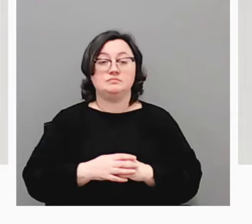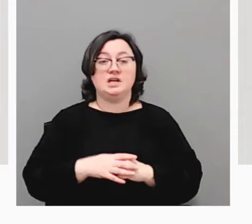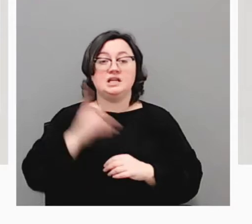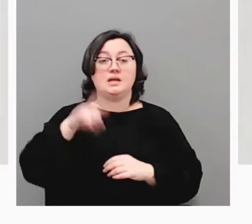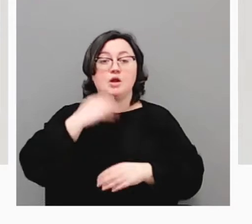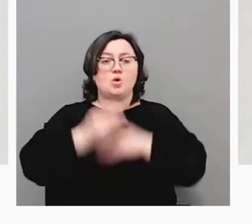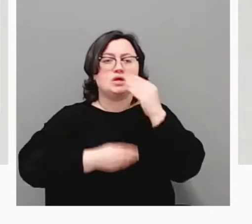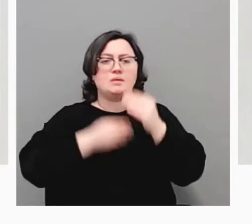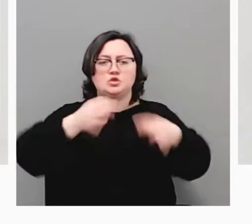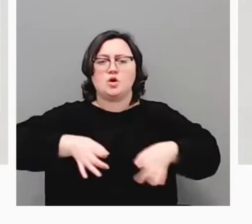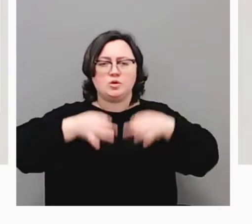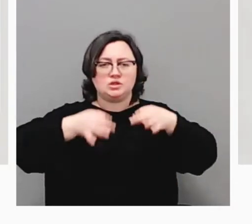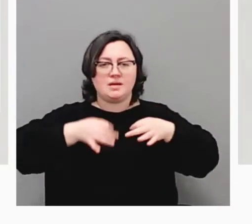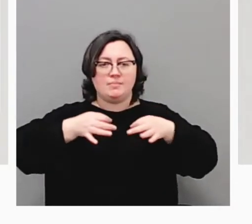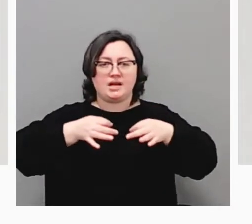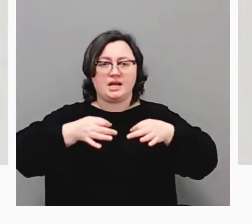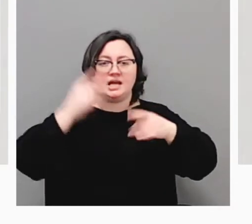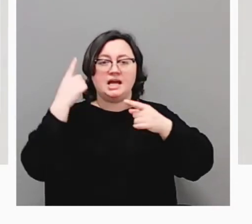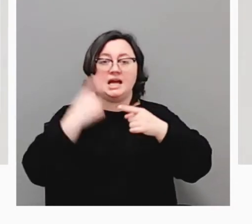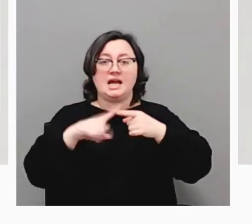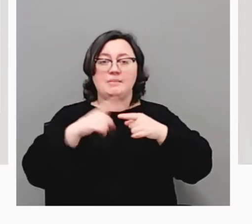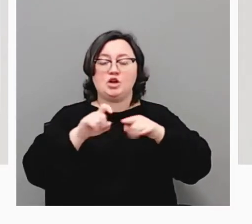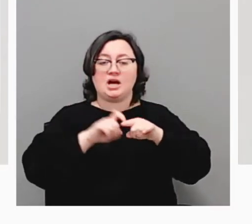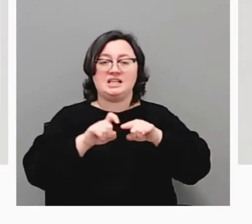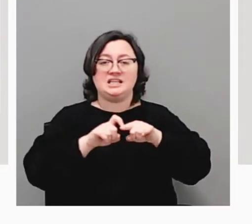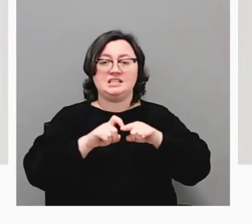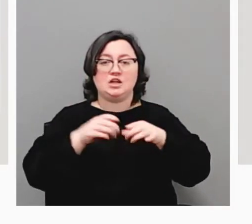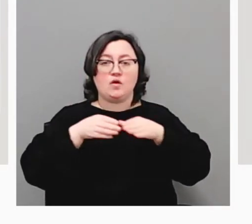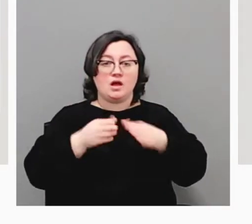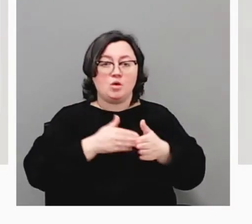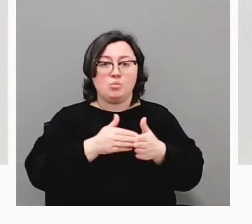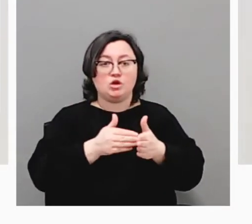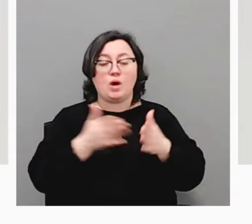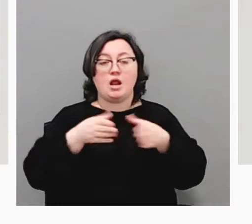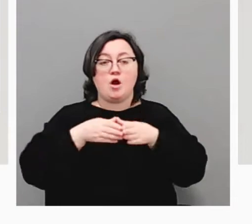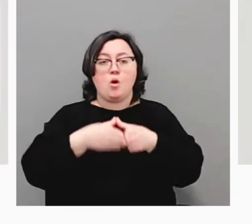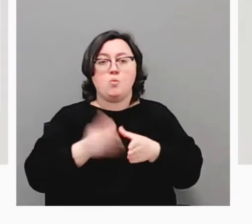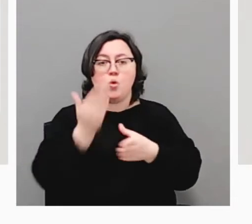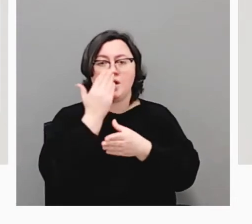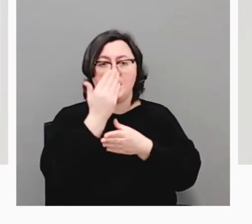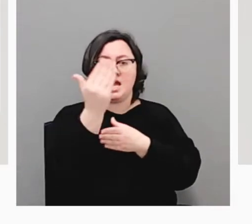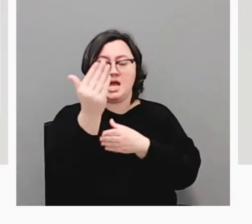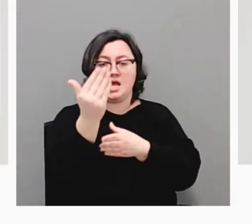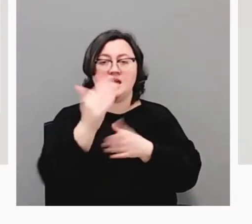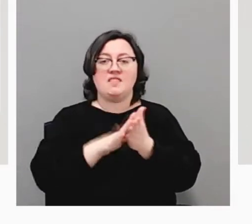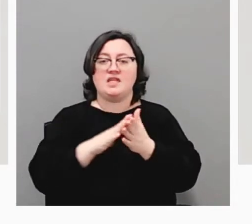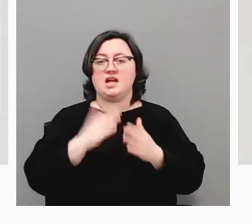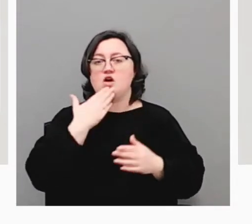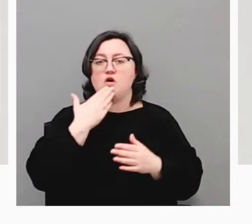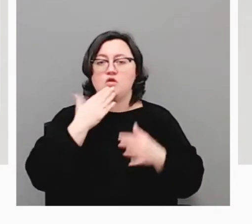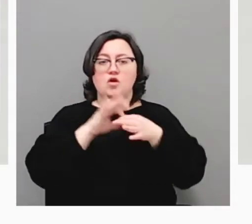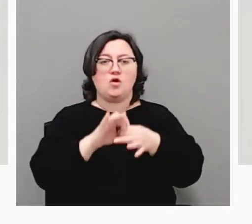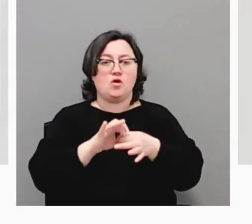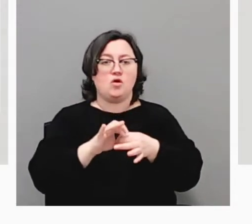como siempre, ¿no? Un elemento muy característico de los puertos son los buques, tanto los buques de recreo, como los buques